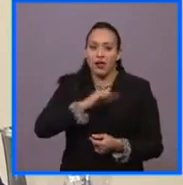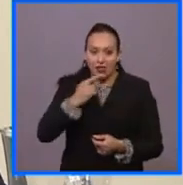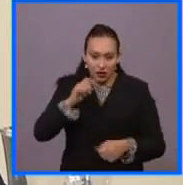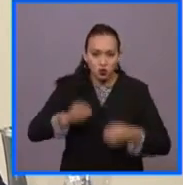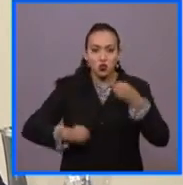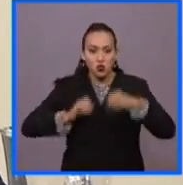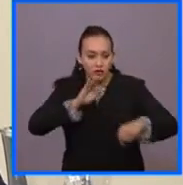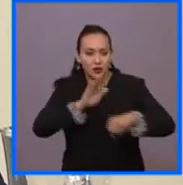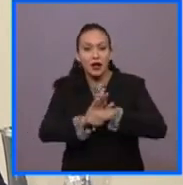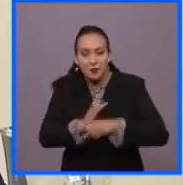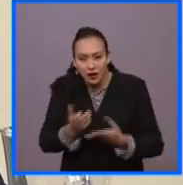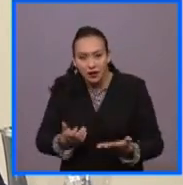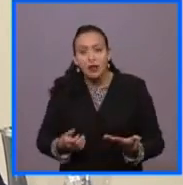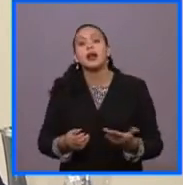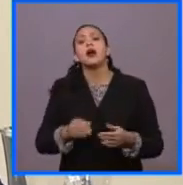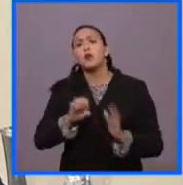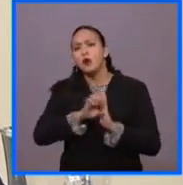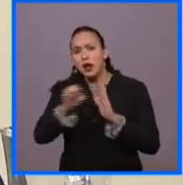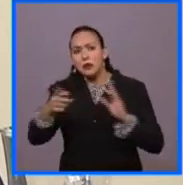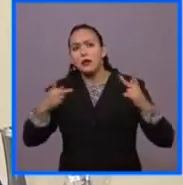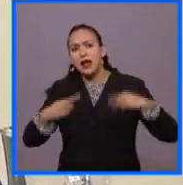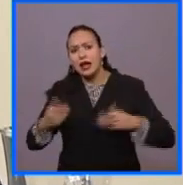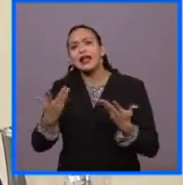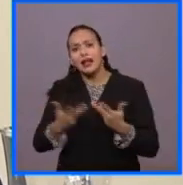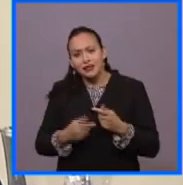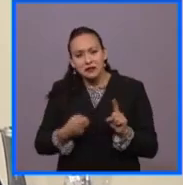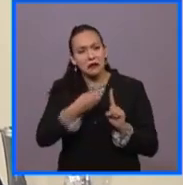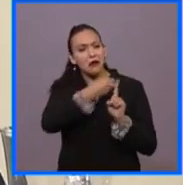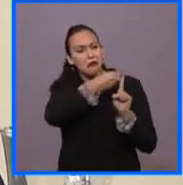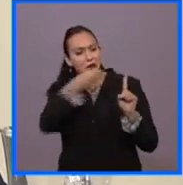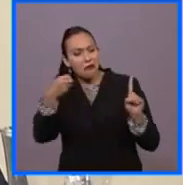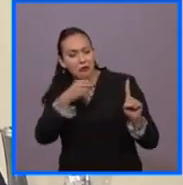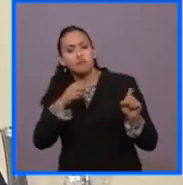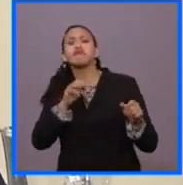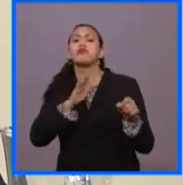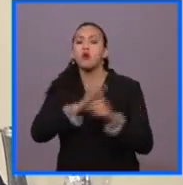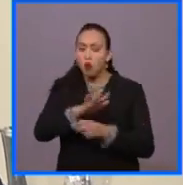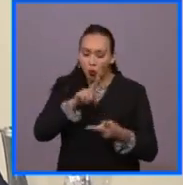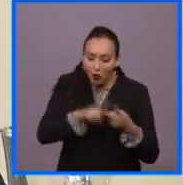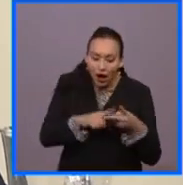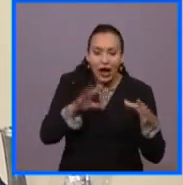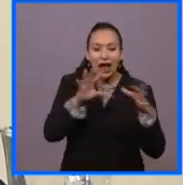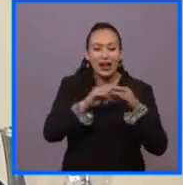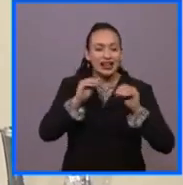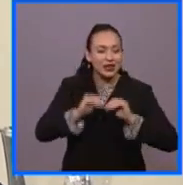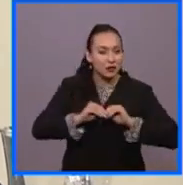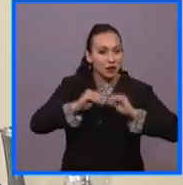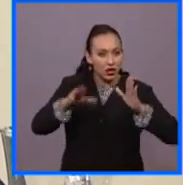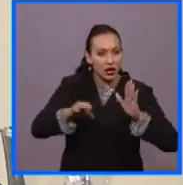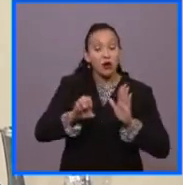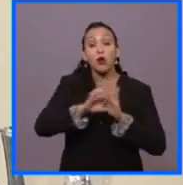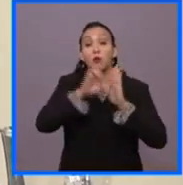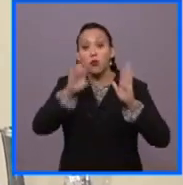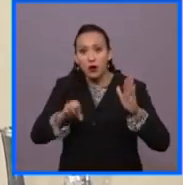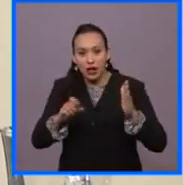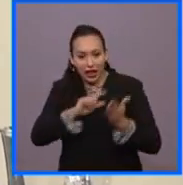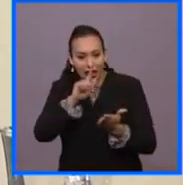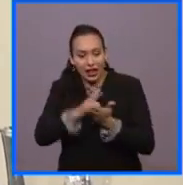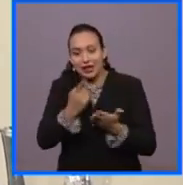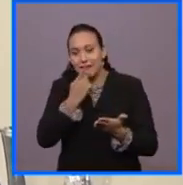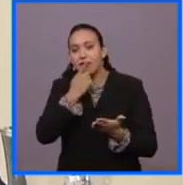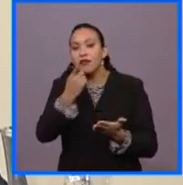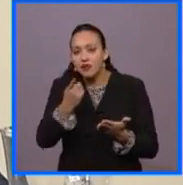permiten su actualización, permiten a la Corte reinterpretar algunas de sus figuras, actualizarlas, modernizarlas dentro de los límites de lo que se